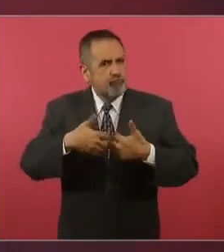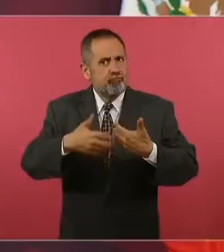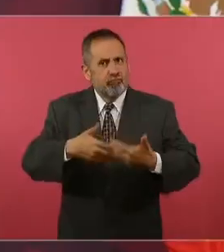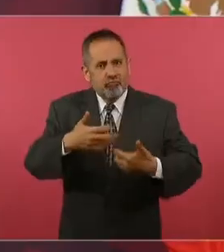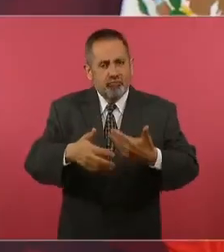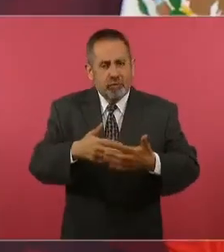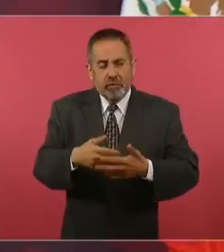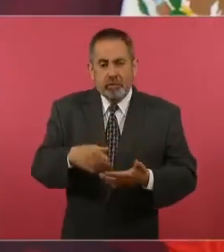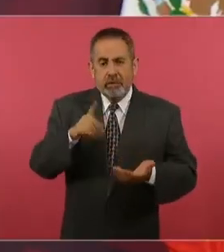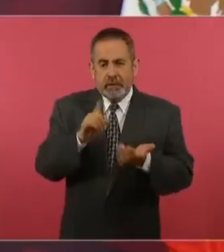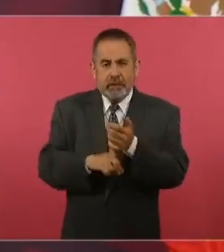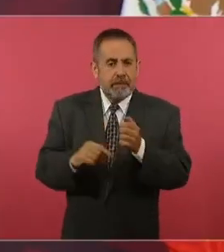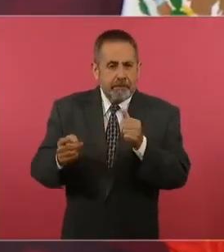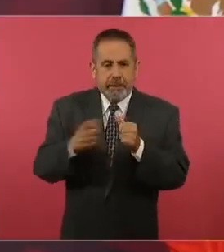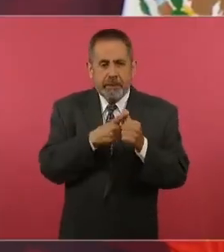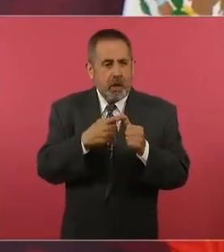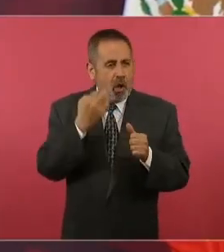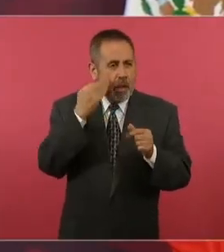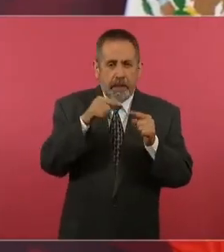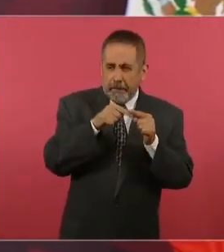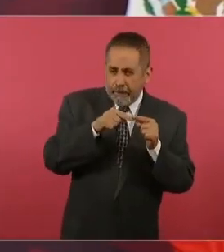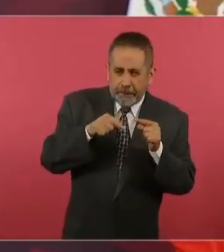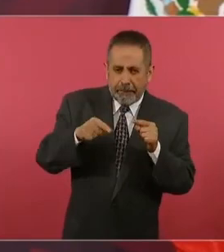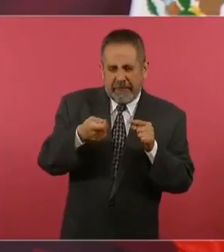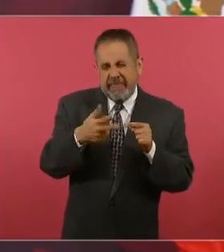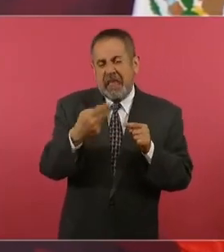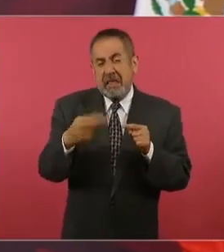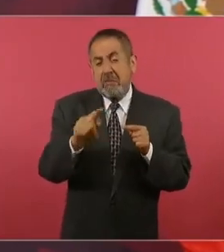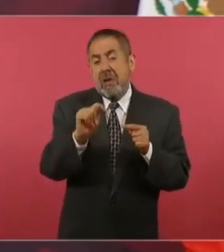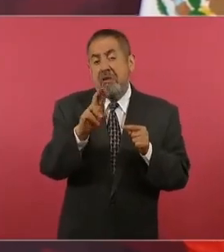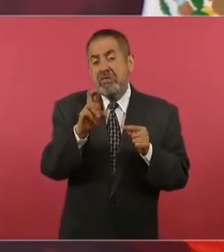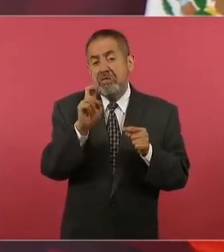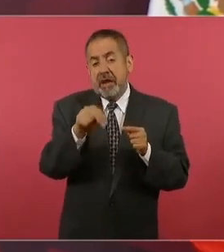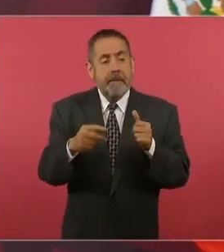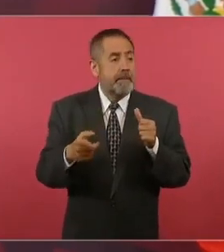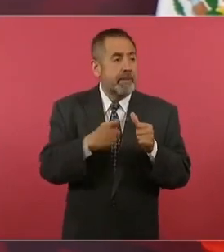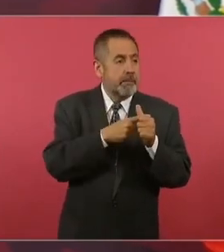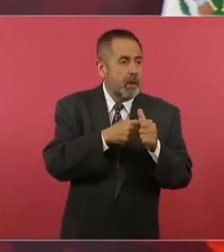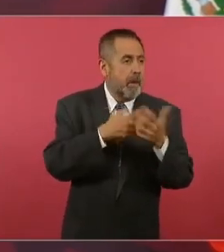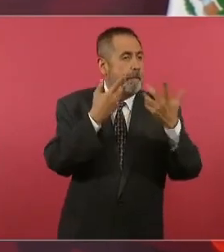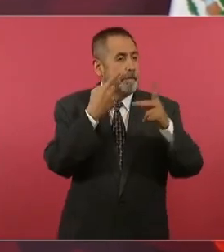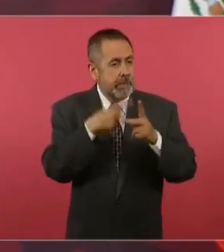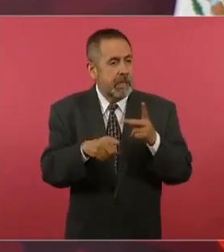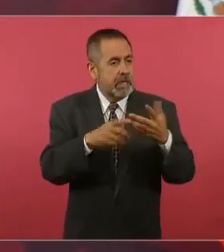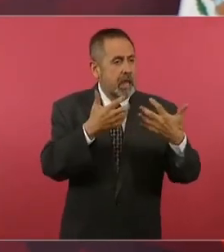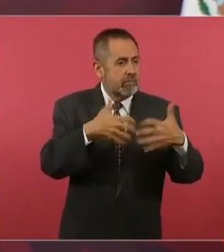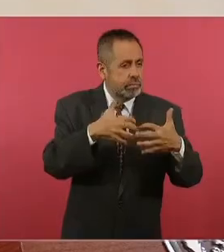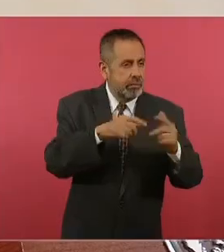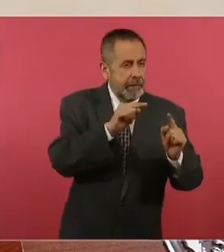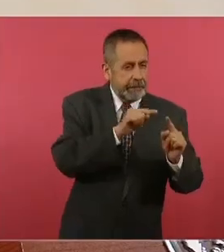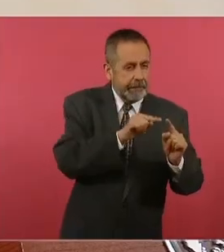es un tren primero, también así se le llama, de producción,